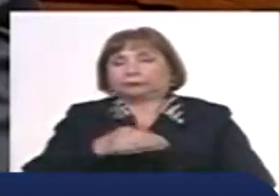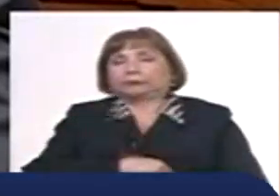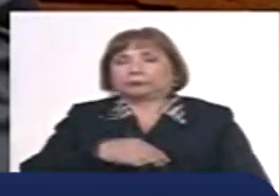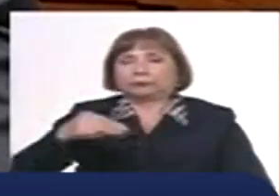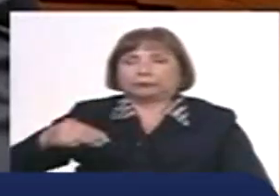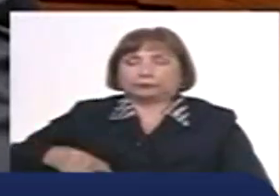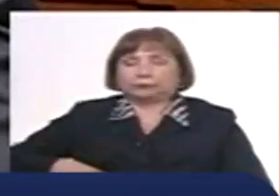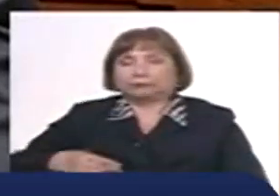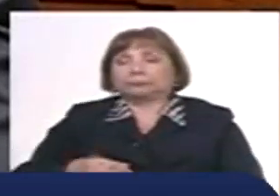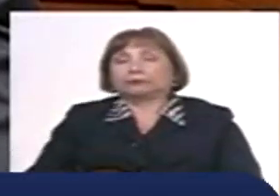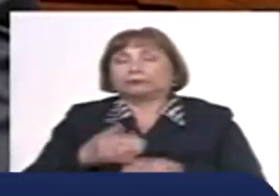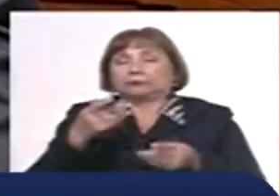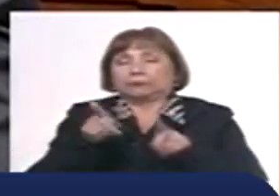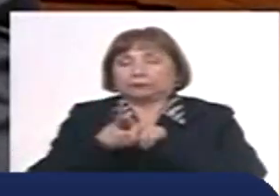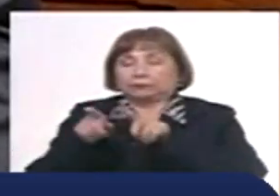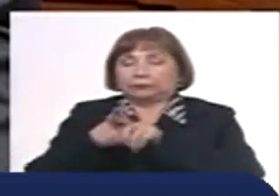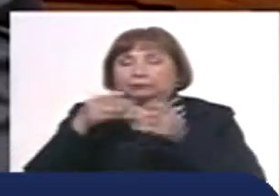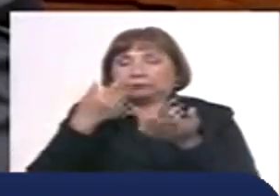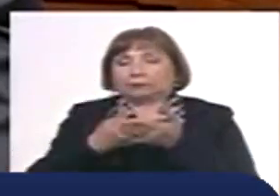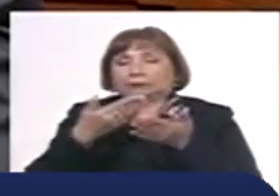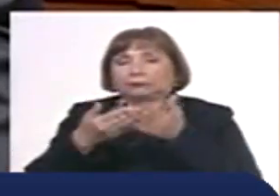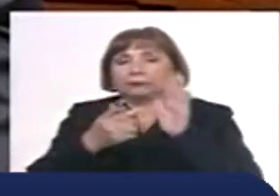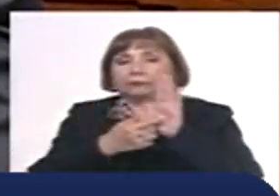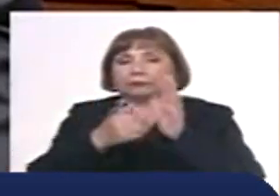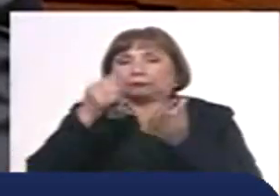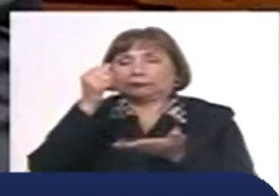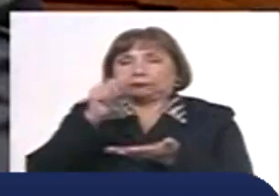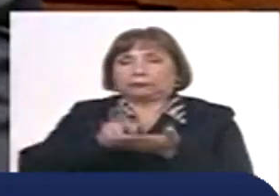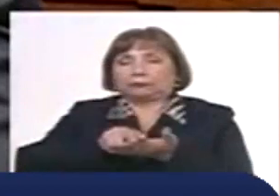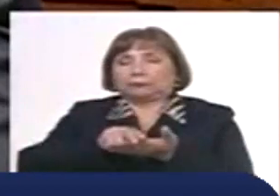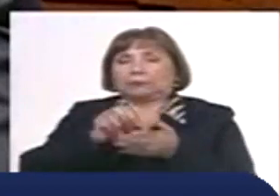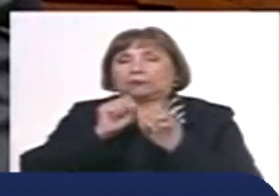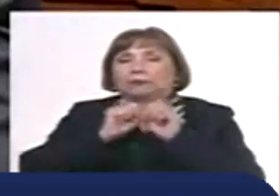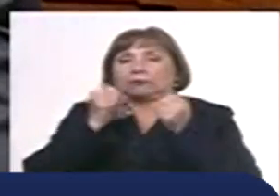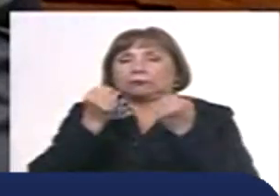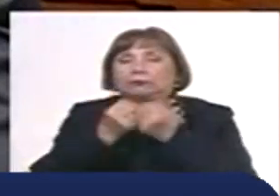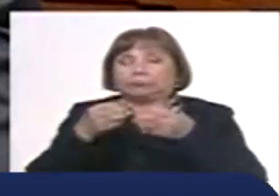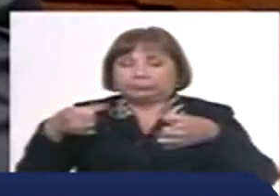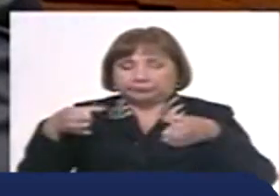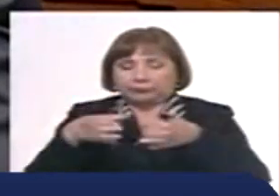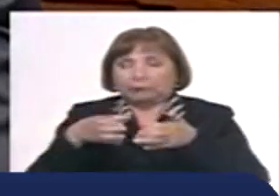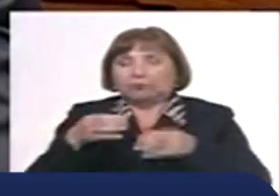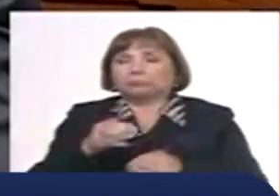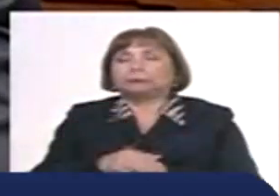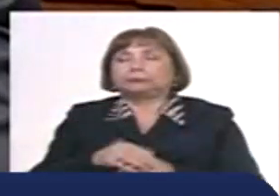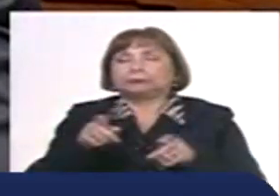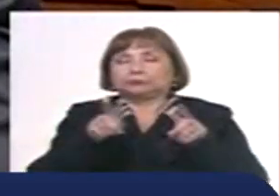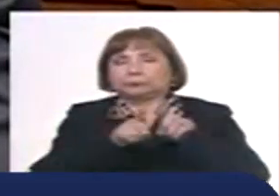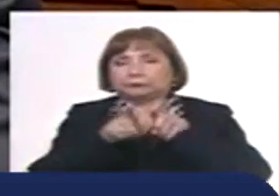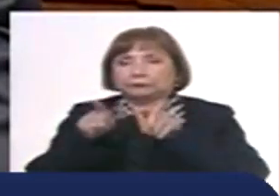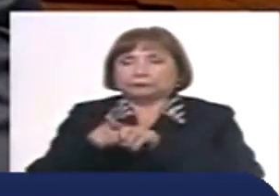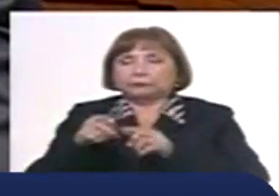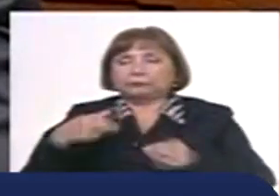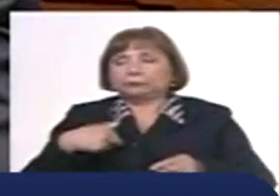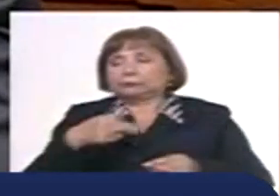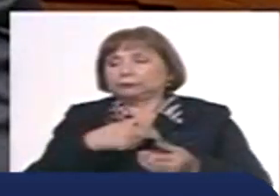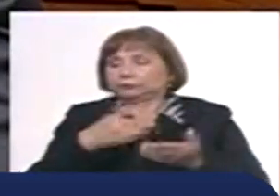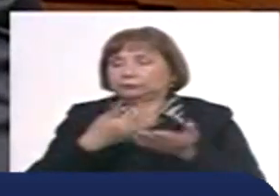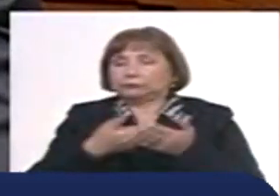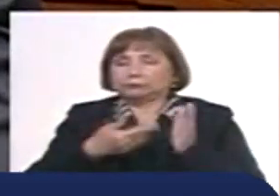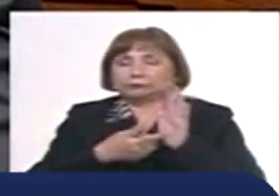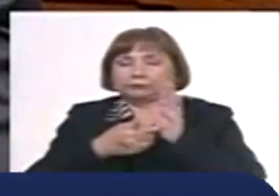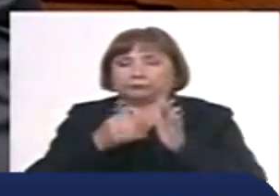Ministros, tal como consta en el acta de sesión del Consejo que también presentaré